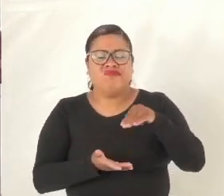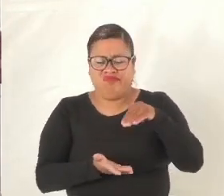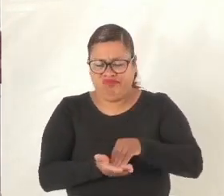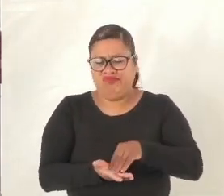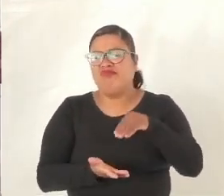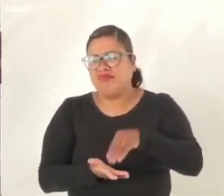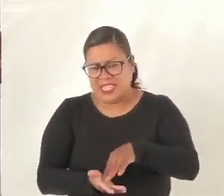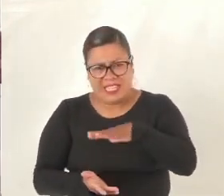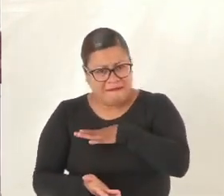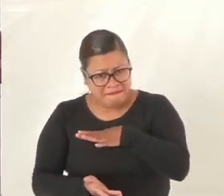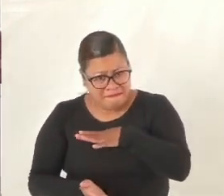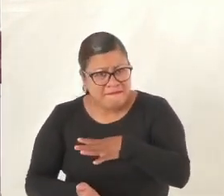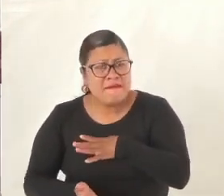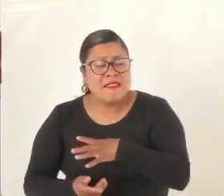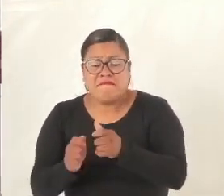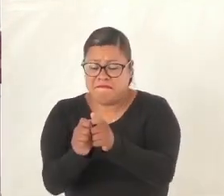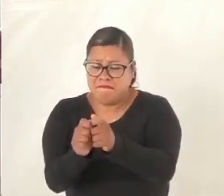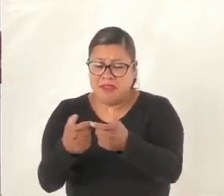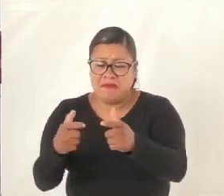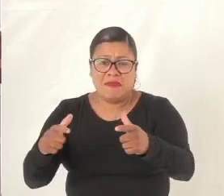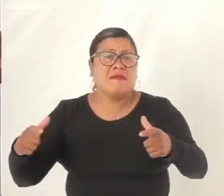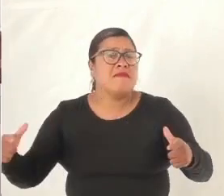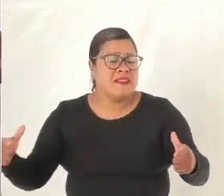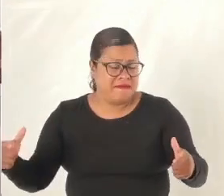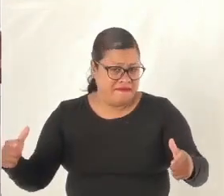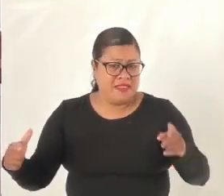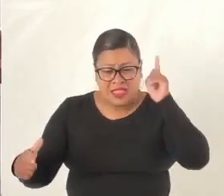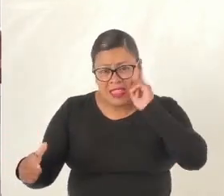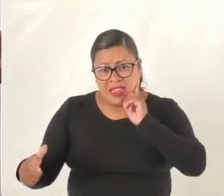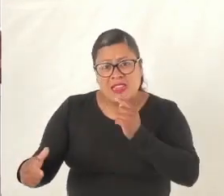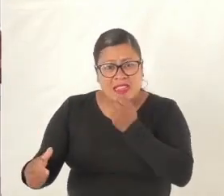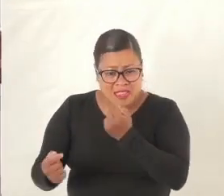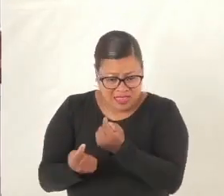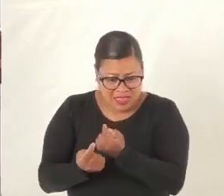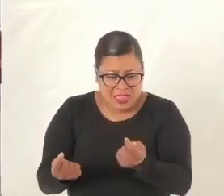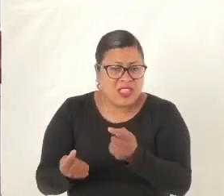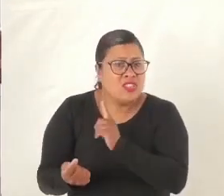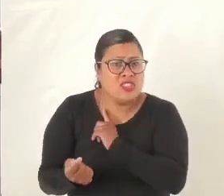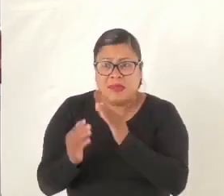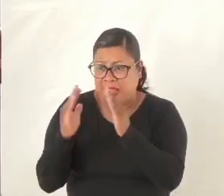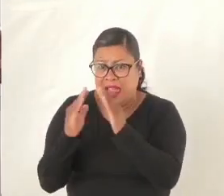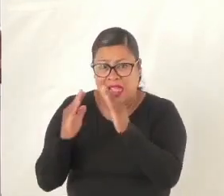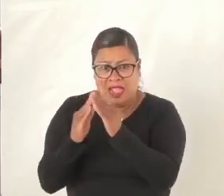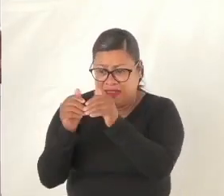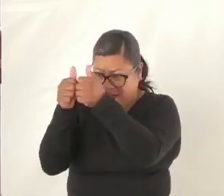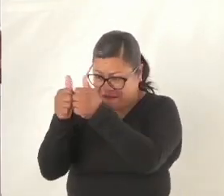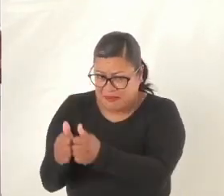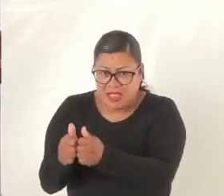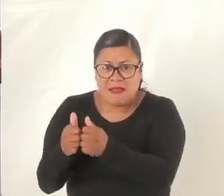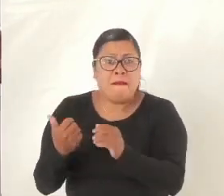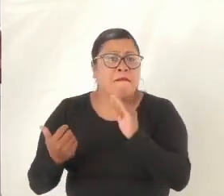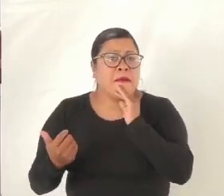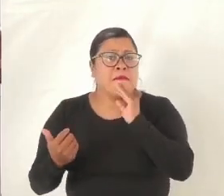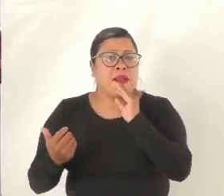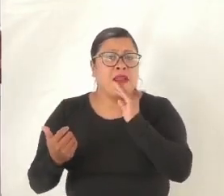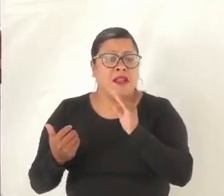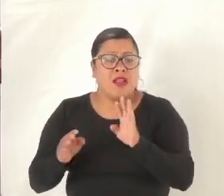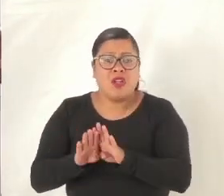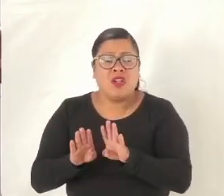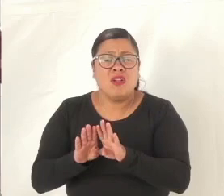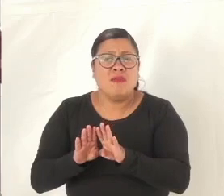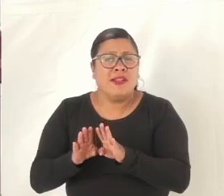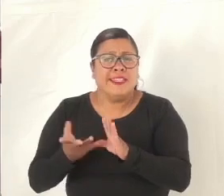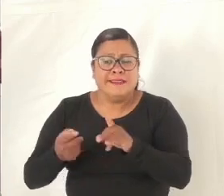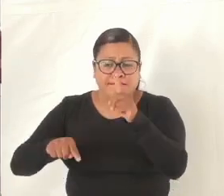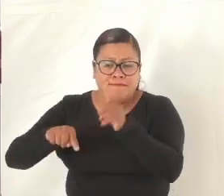ejerciendo sigue creciendo las niñas solamente se dedican al hogar desde ahí las mamás solamente le limitan el hecho